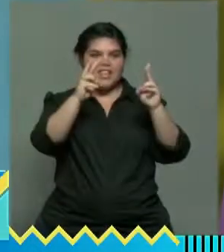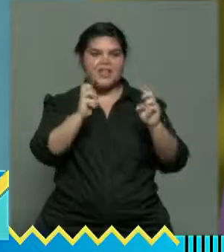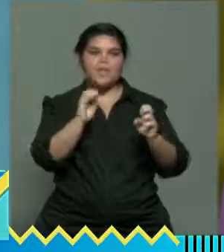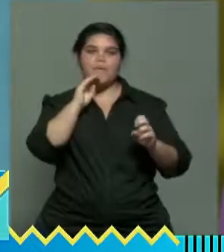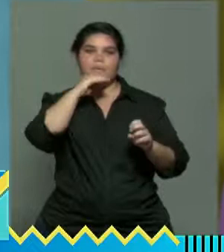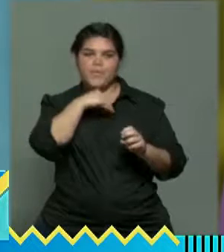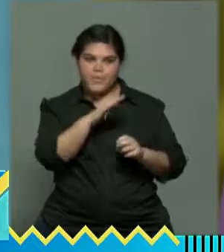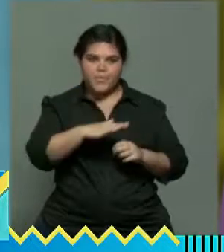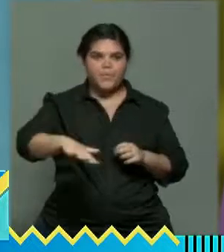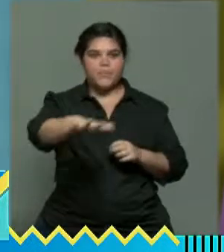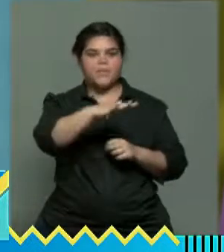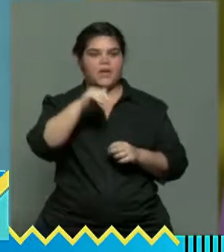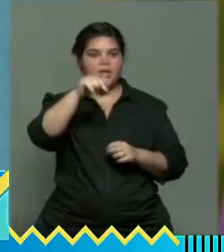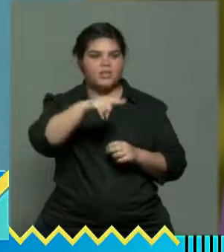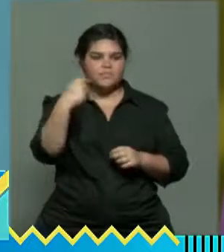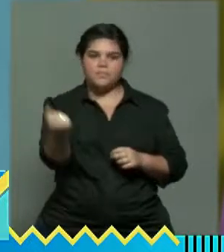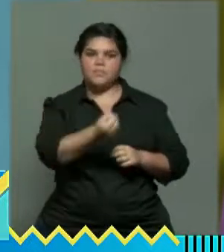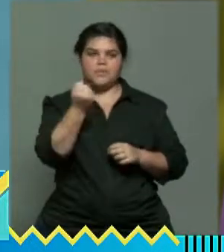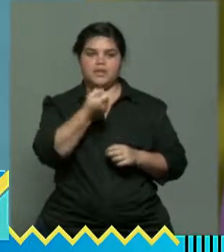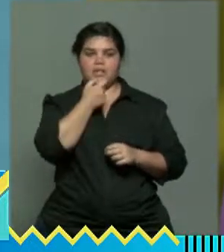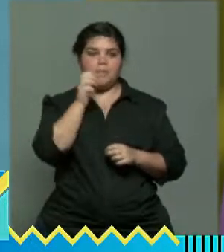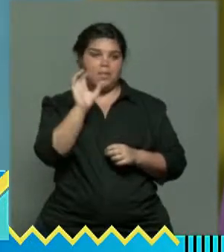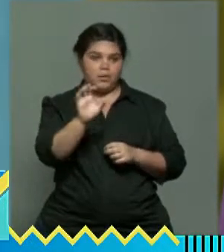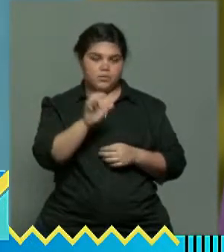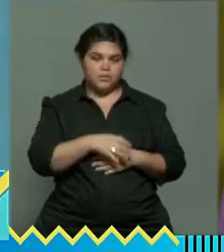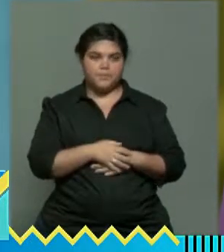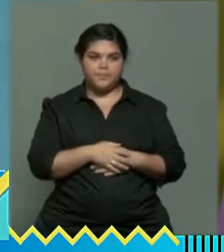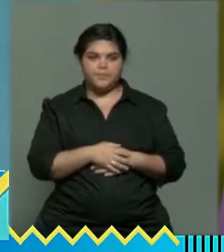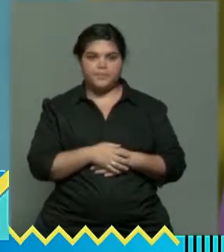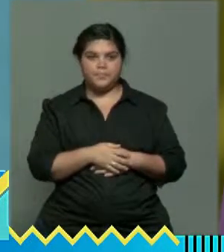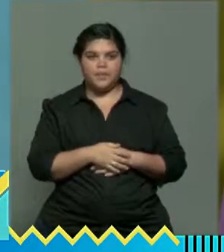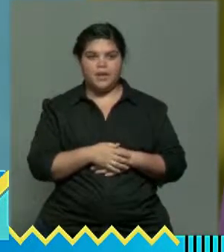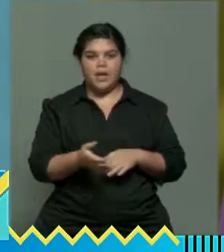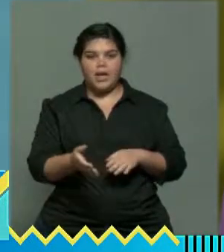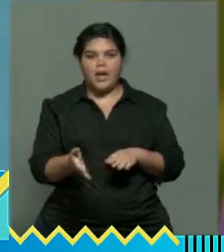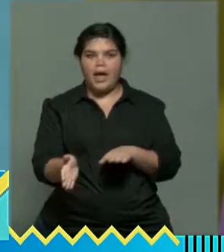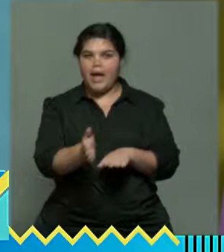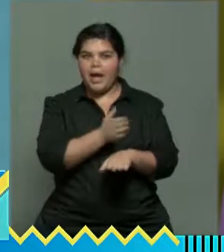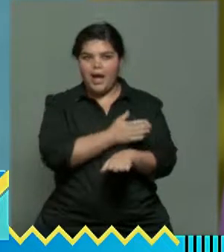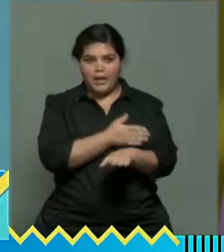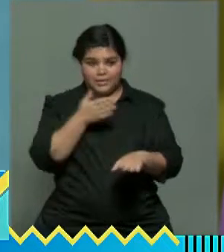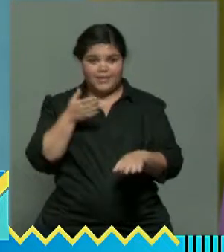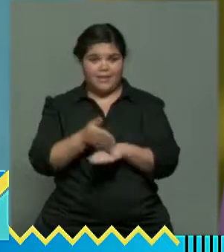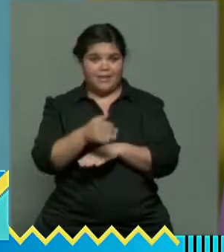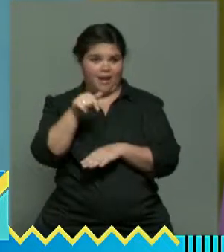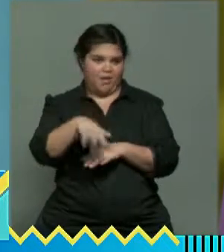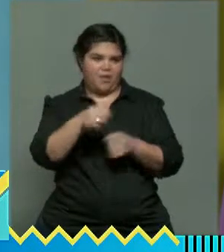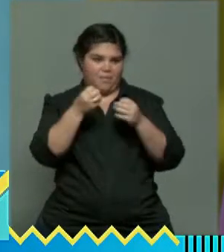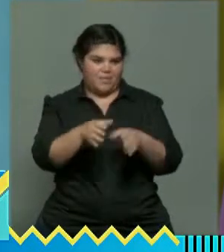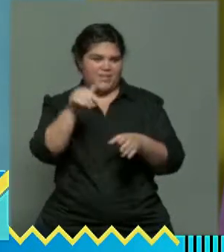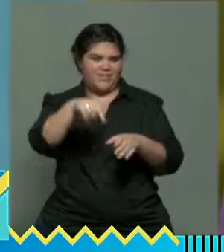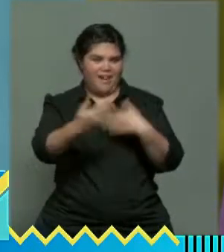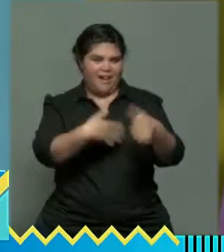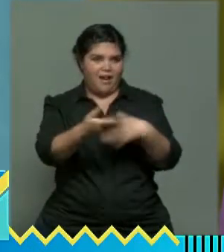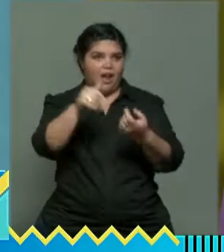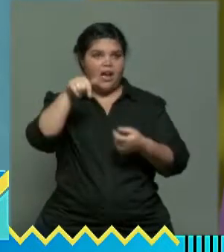Así, de uno de nuestros sectores más importantes de la provincia. Y ya antes de entrar al bloque decíamos que acá falta el vino,